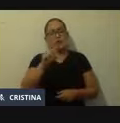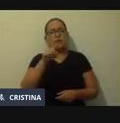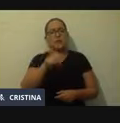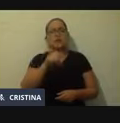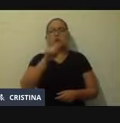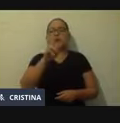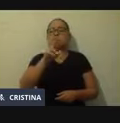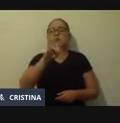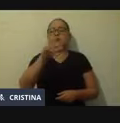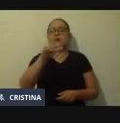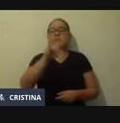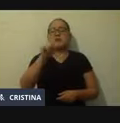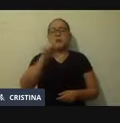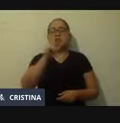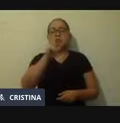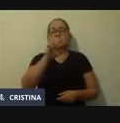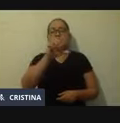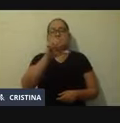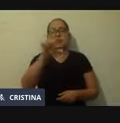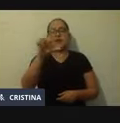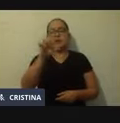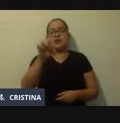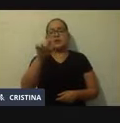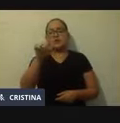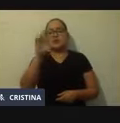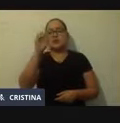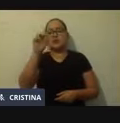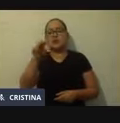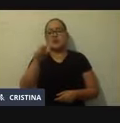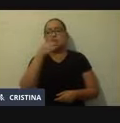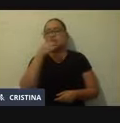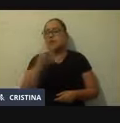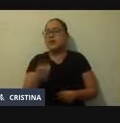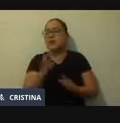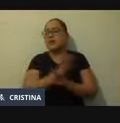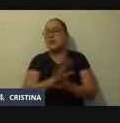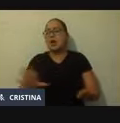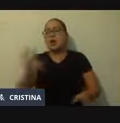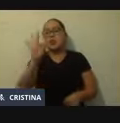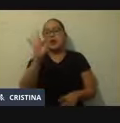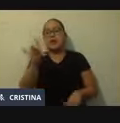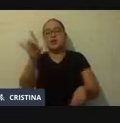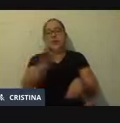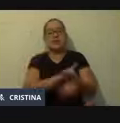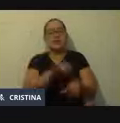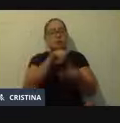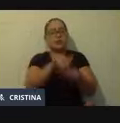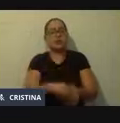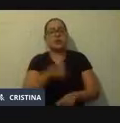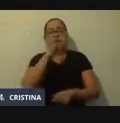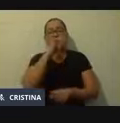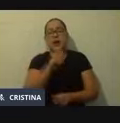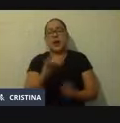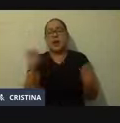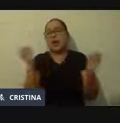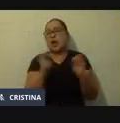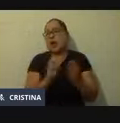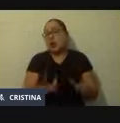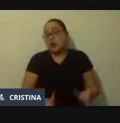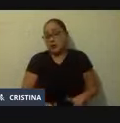www.trixiavalle.com, y planteaba, ¿no? Y dije, ay, 40 días sin bullying, qué padre, no va a haber bullying, o sea, está